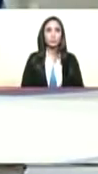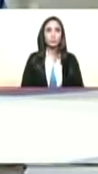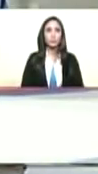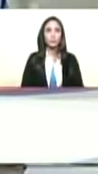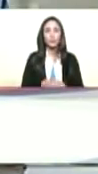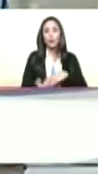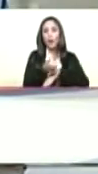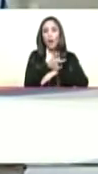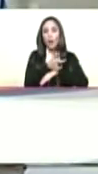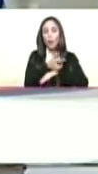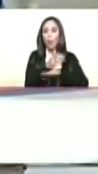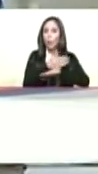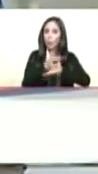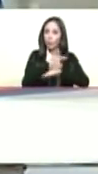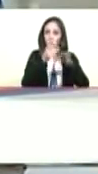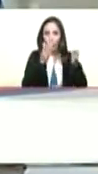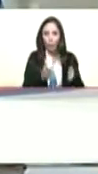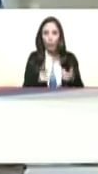alcalde de Araure, Primitivo.